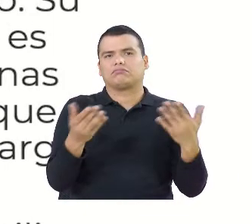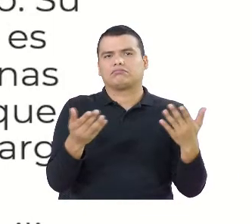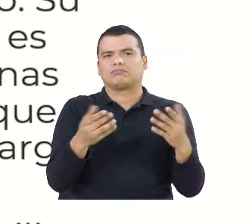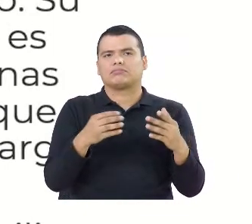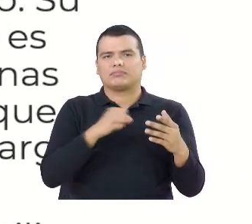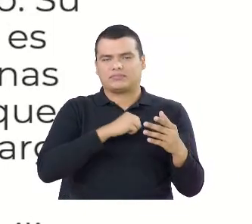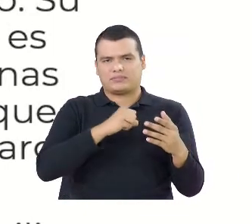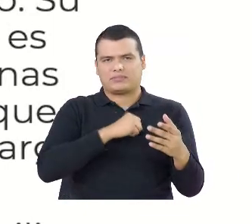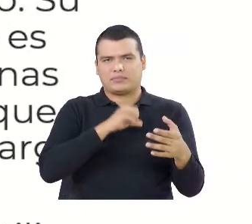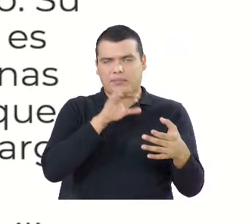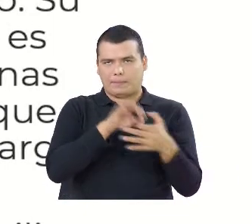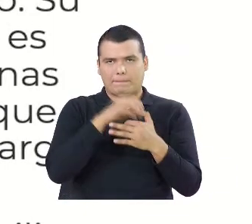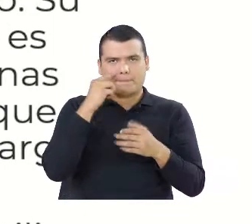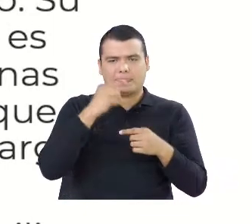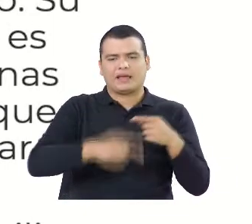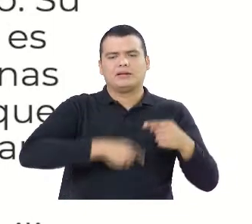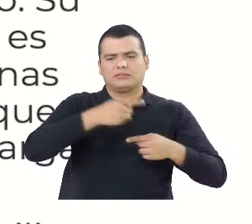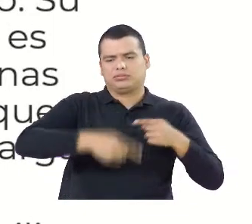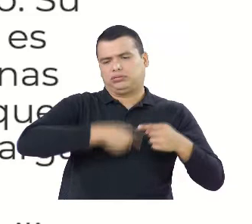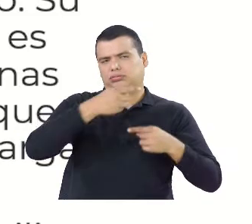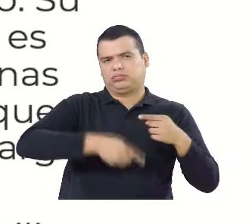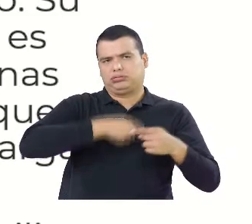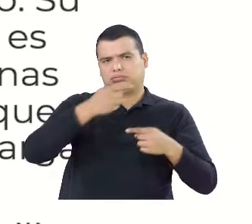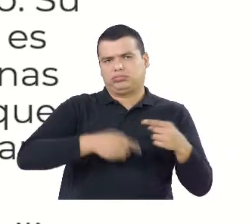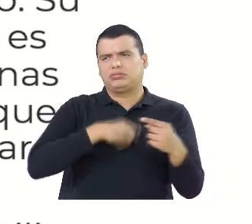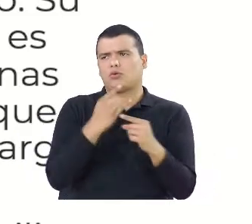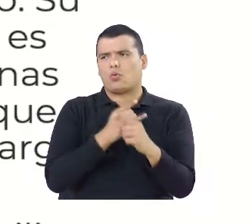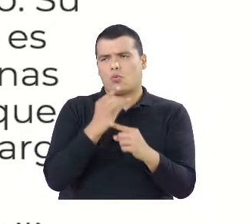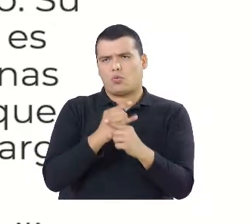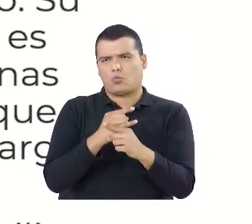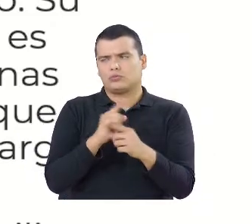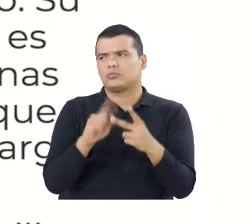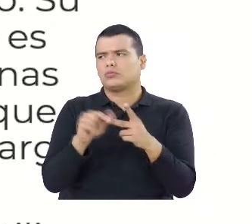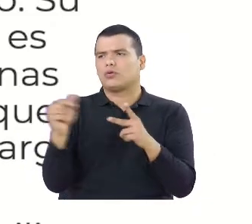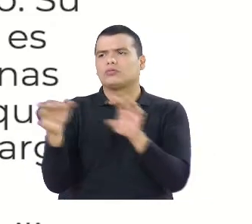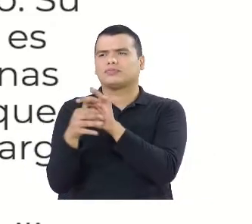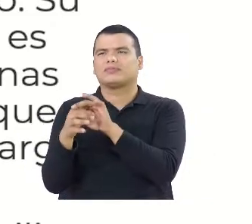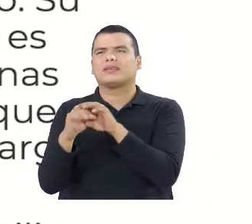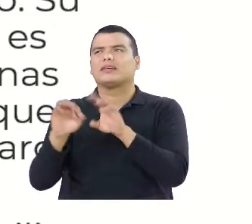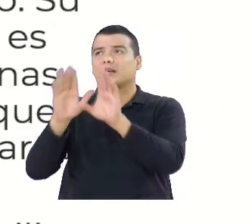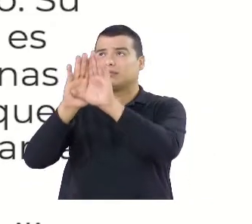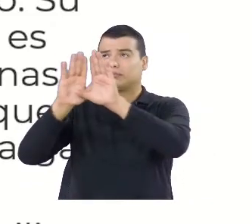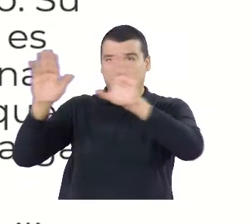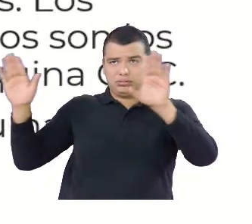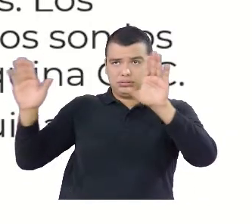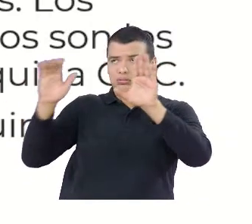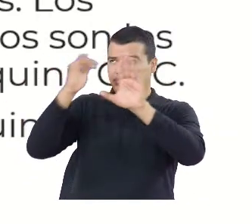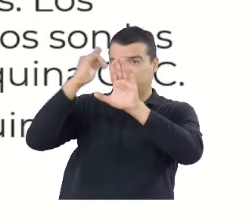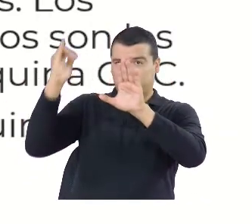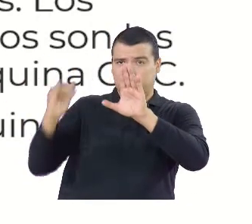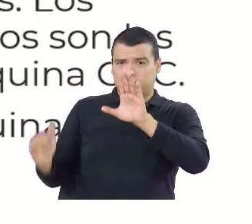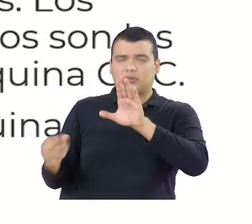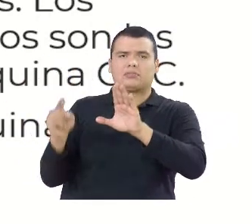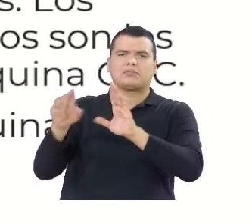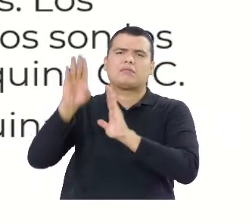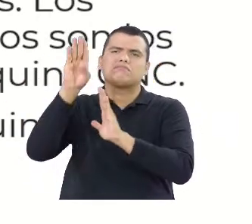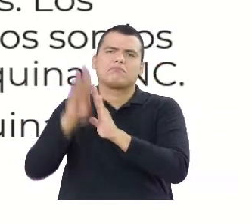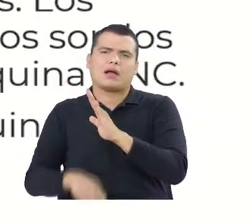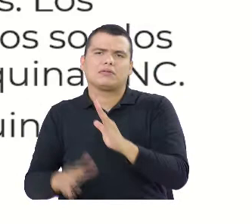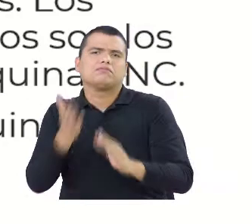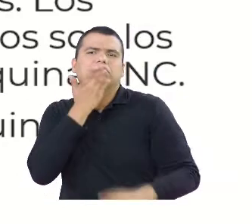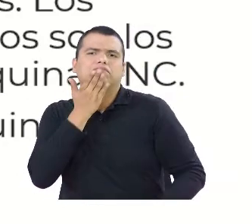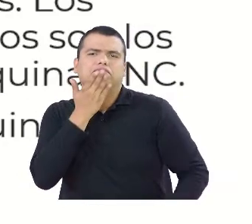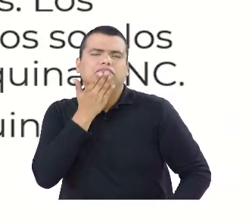bolas. Esta correa dentada es la que yo manejo en esta y en Tablebot, es la misma. ¿Por qué? Por los costos, es mucho más